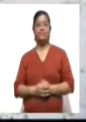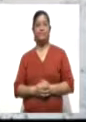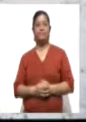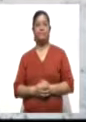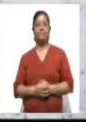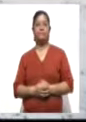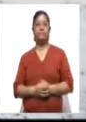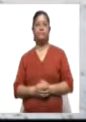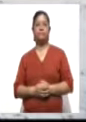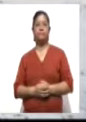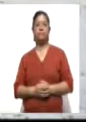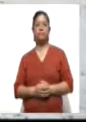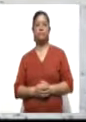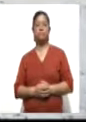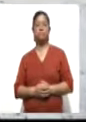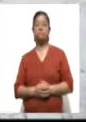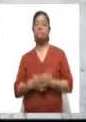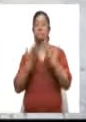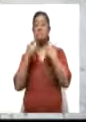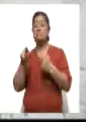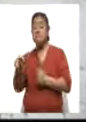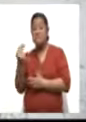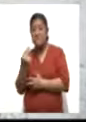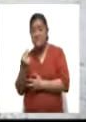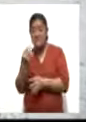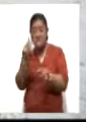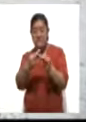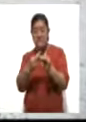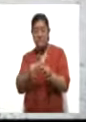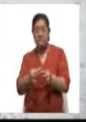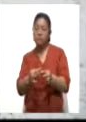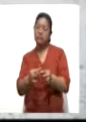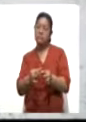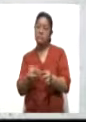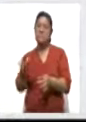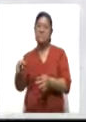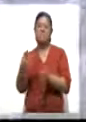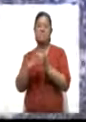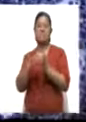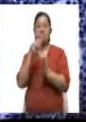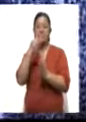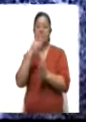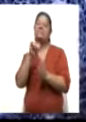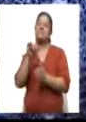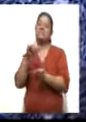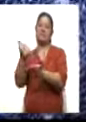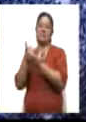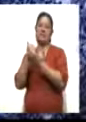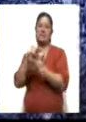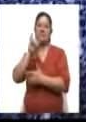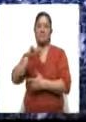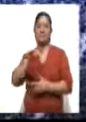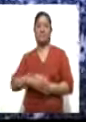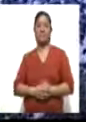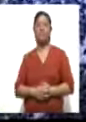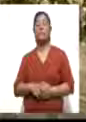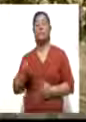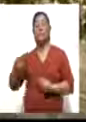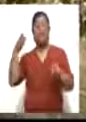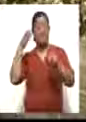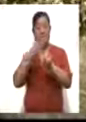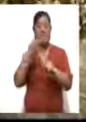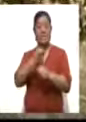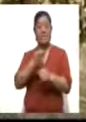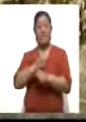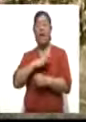tenemos lo necesario, entonces esta despensa pues sí nos va a ayudar. La meta en esta segunda etapa es